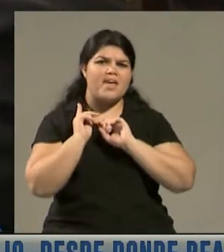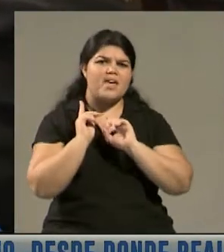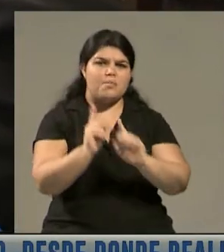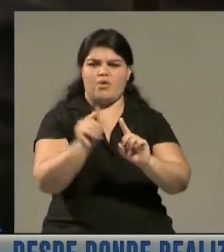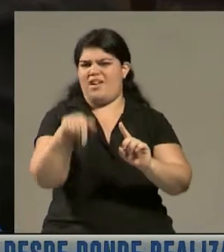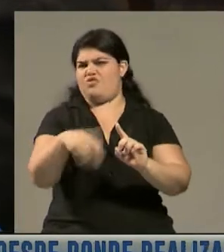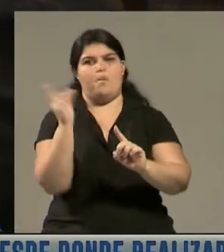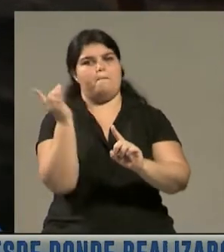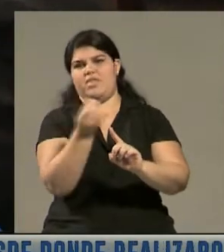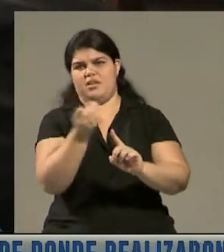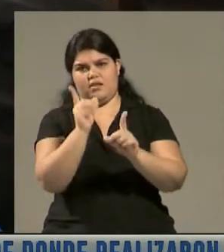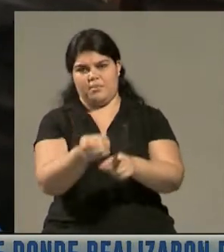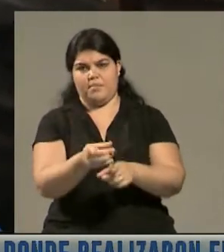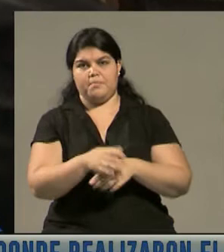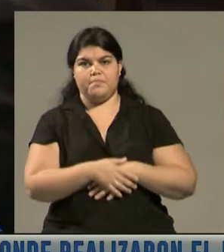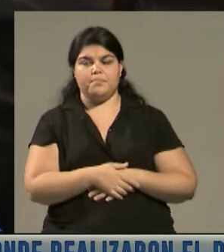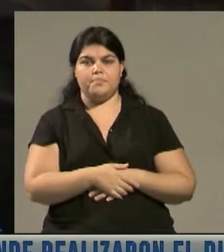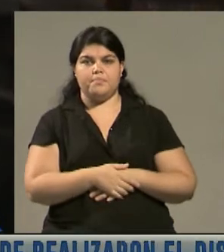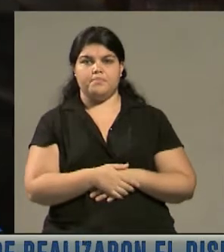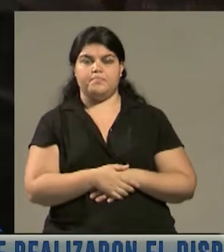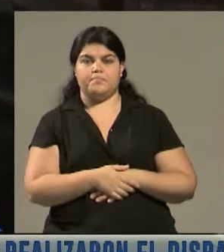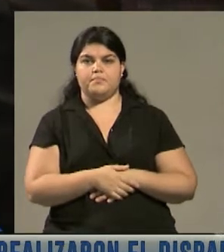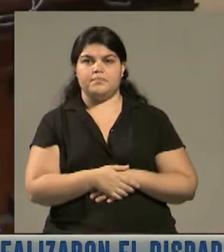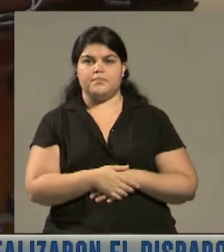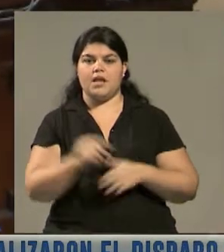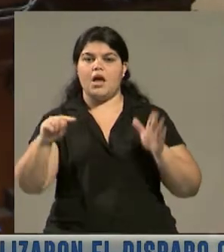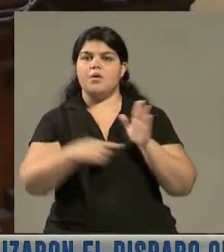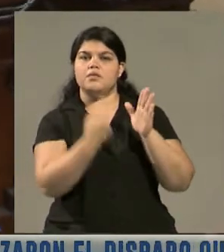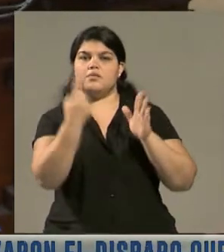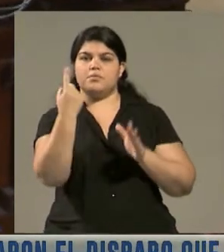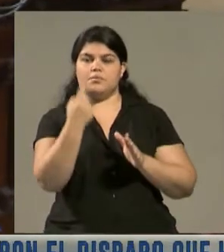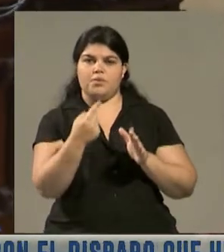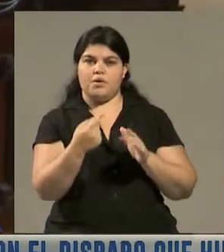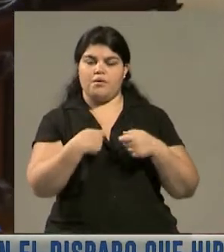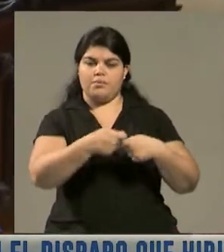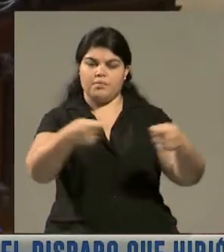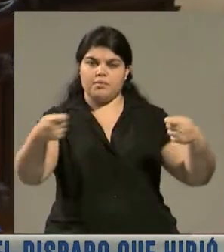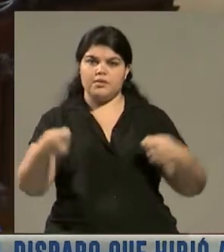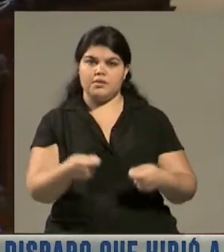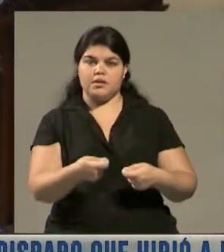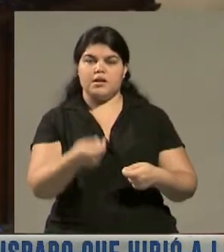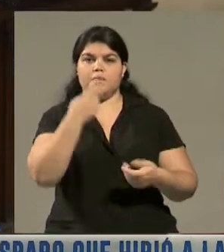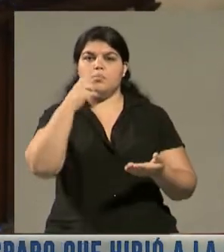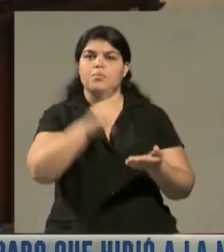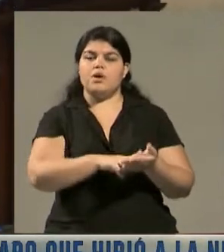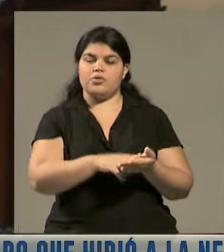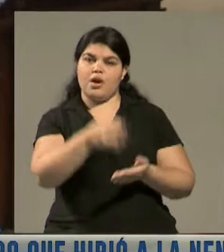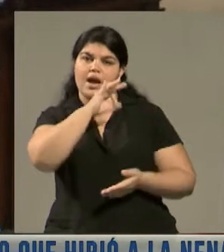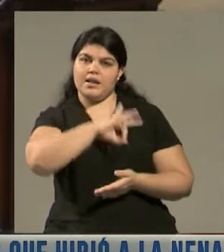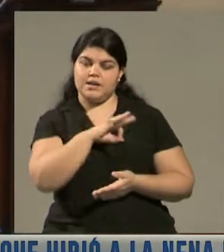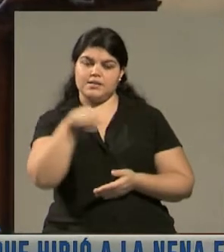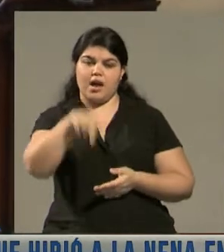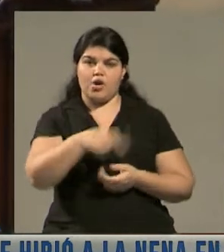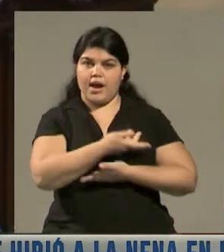mentira. Lo que se coparticipa del artículo 100, lo que era el artículo 104 impuesto a las ganancias, que entró ahora en el régimen